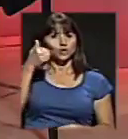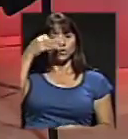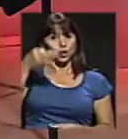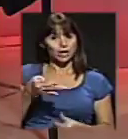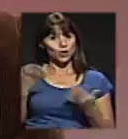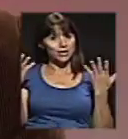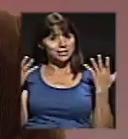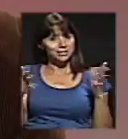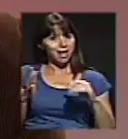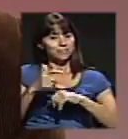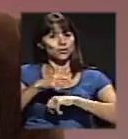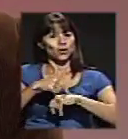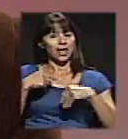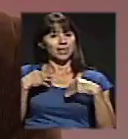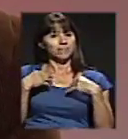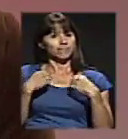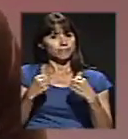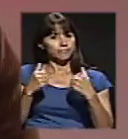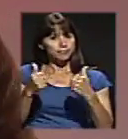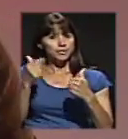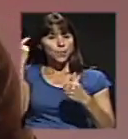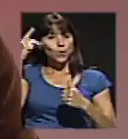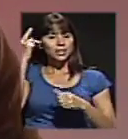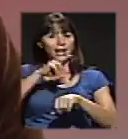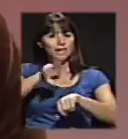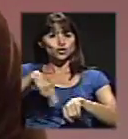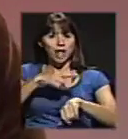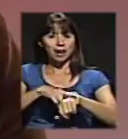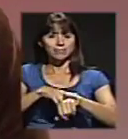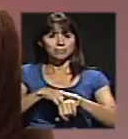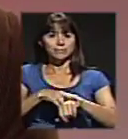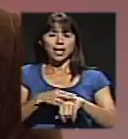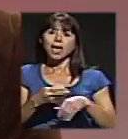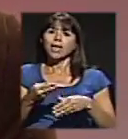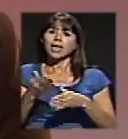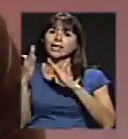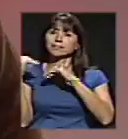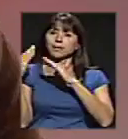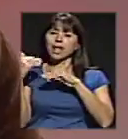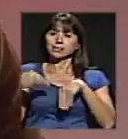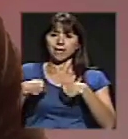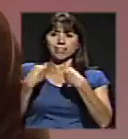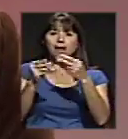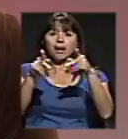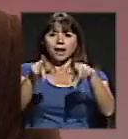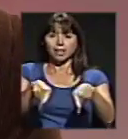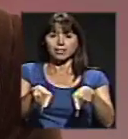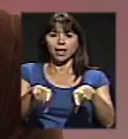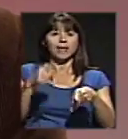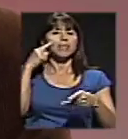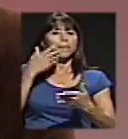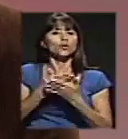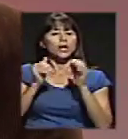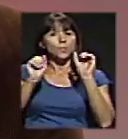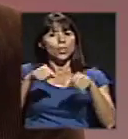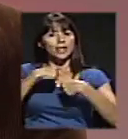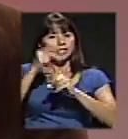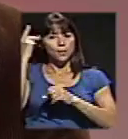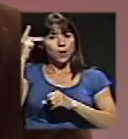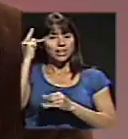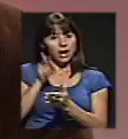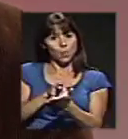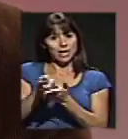sanear la política nacional, de devolverle la esperanza a la gente y demostrar que se puede hacer política de forma honesta. Yo creo que hace